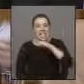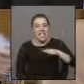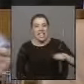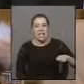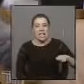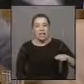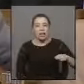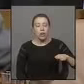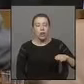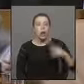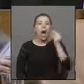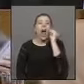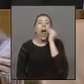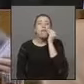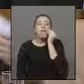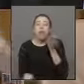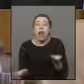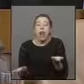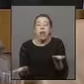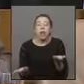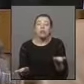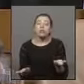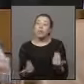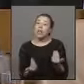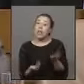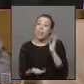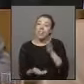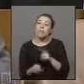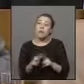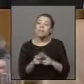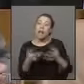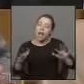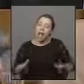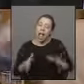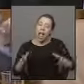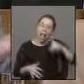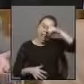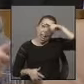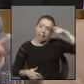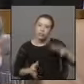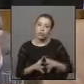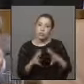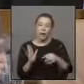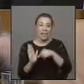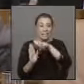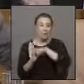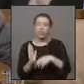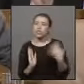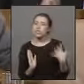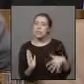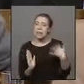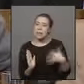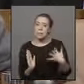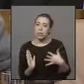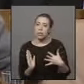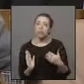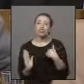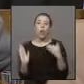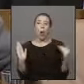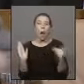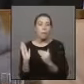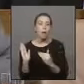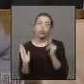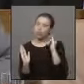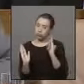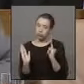a su abuelo. Entonces lo que tenemos que hacer es un esfuerzo mayor. Este proyecto es muy importante, por supuesto que lo respaldo, lo